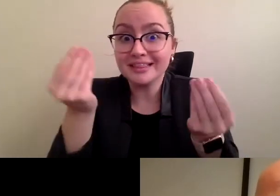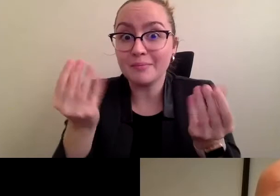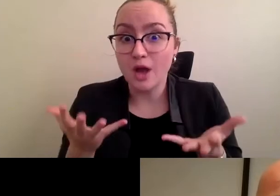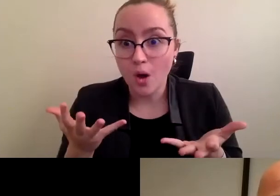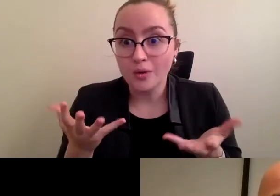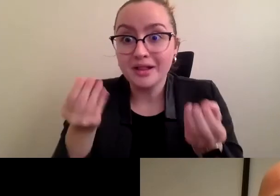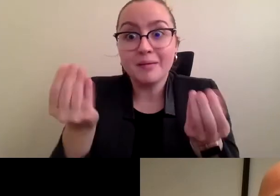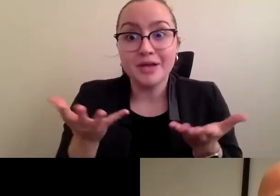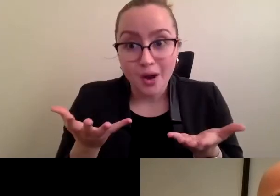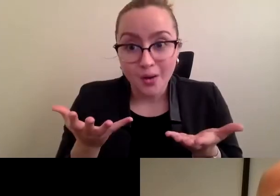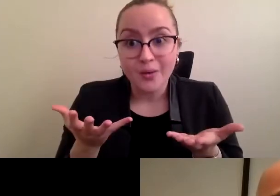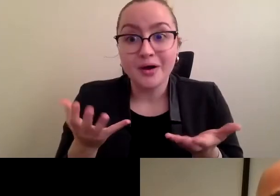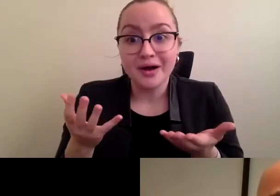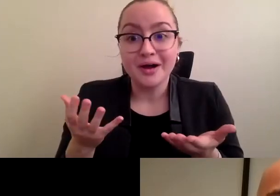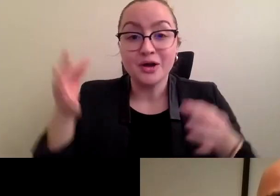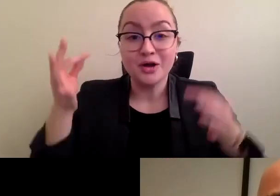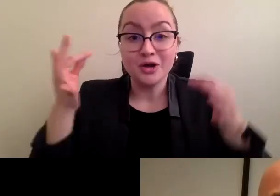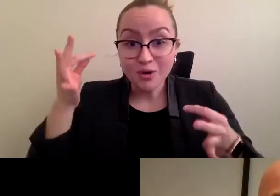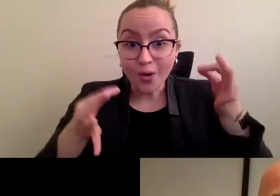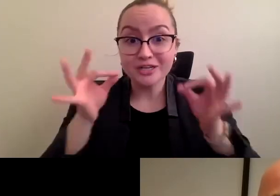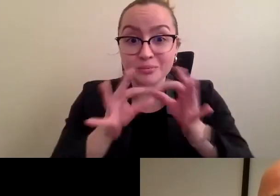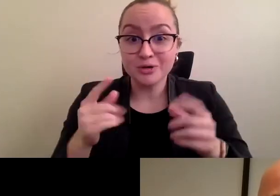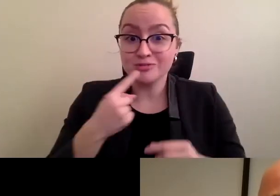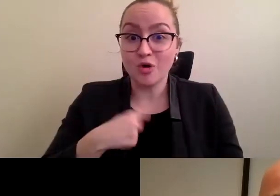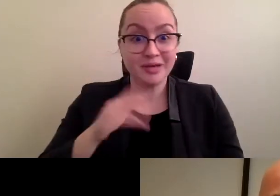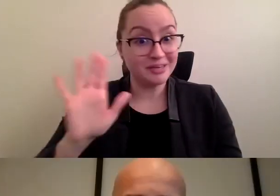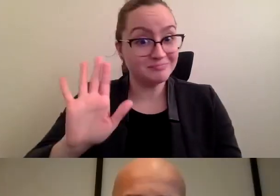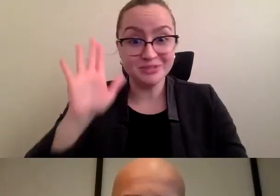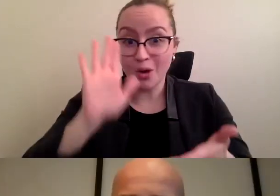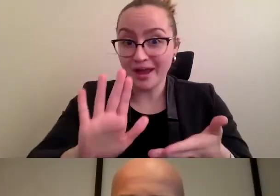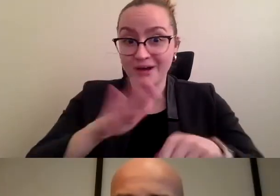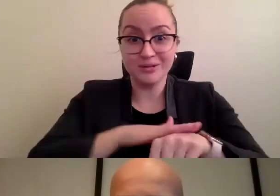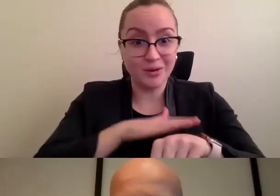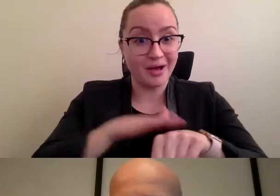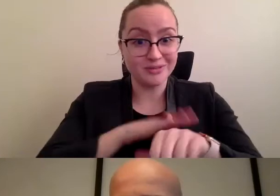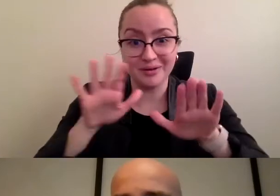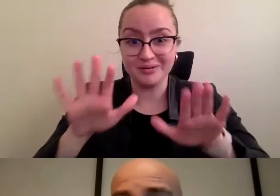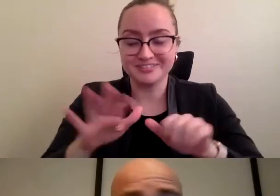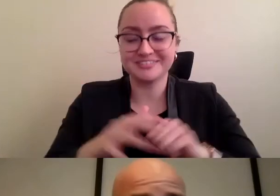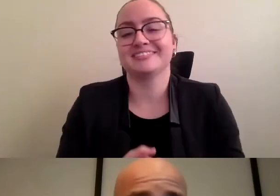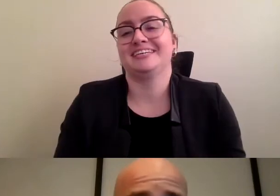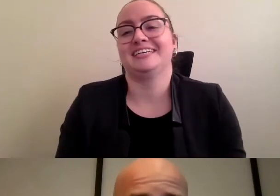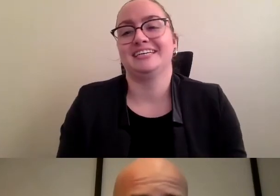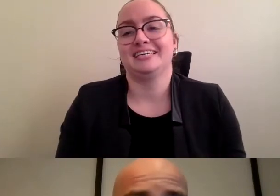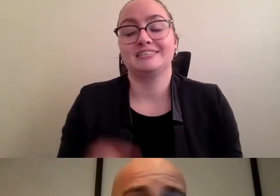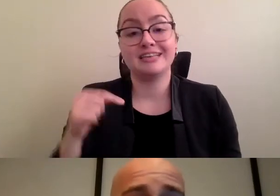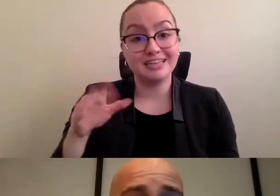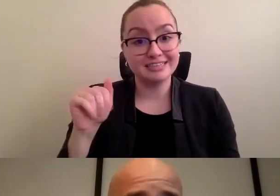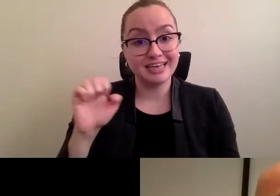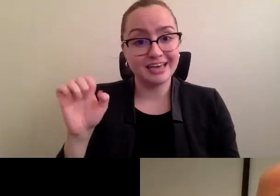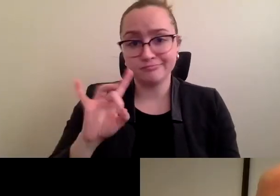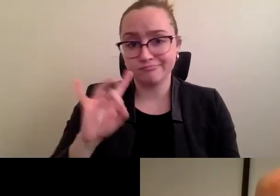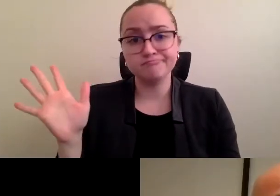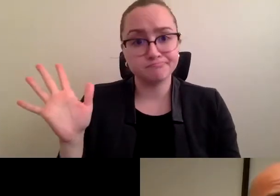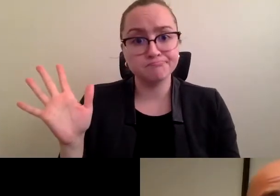Y entonces, si está hablando muy rápido, por favor, avísenme. A veces me han dicho que hablo muy rápido. Este caso es